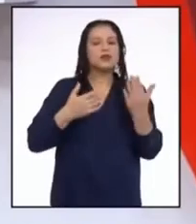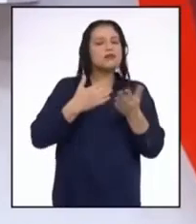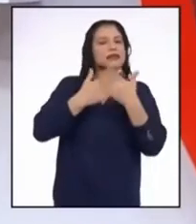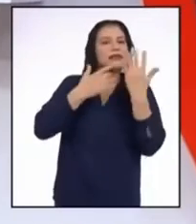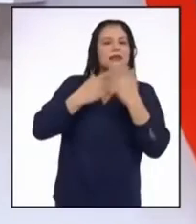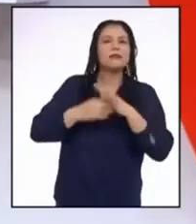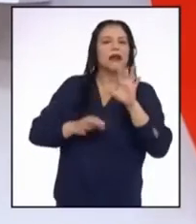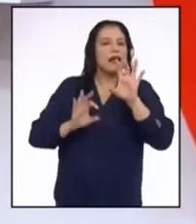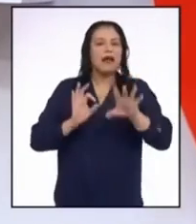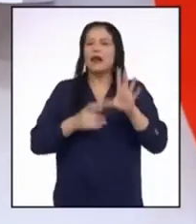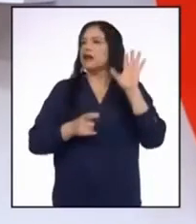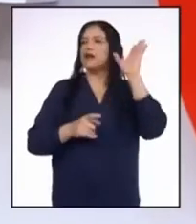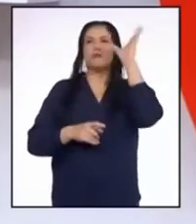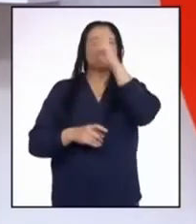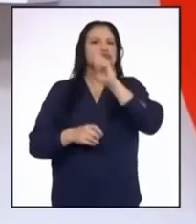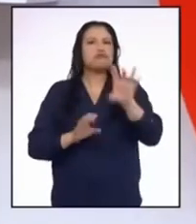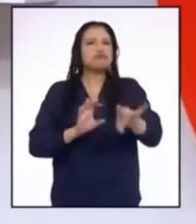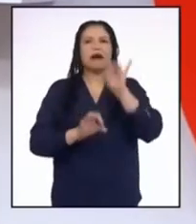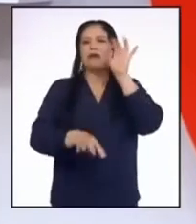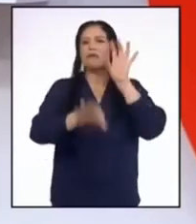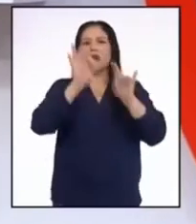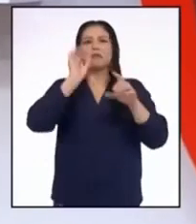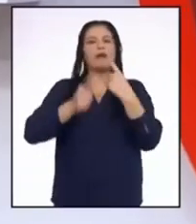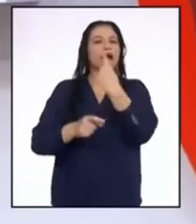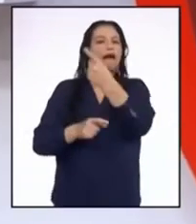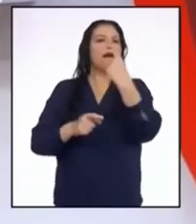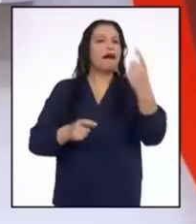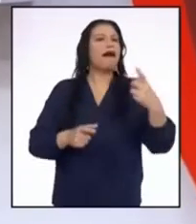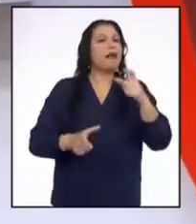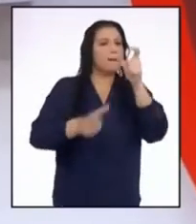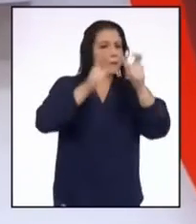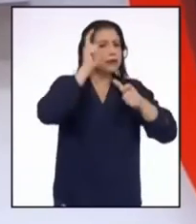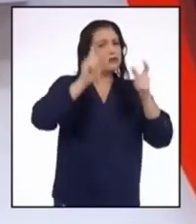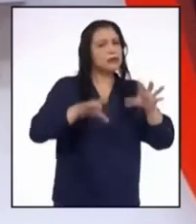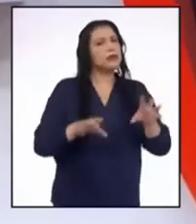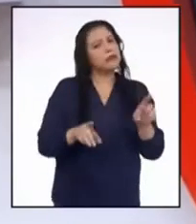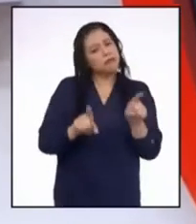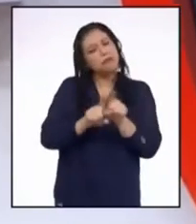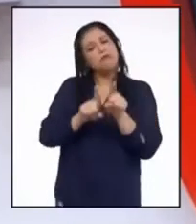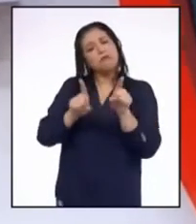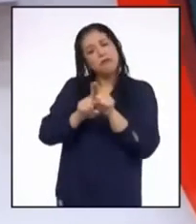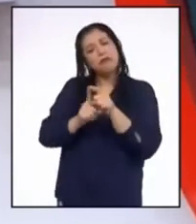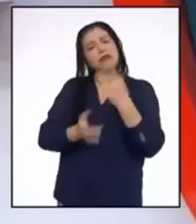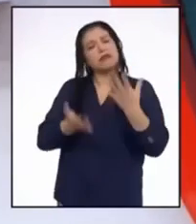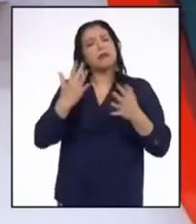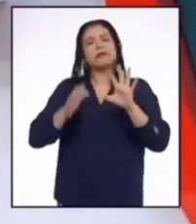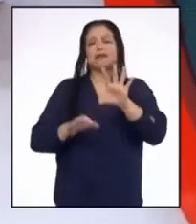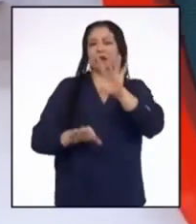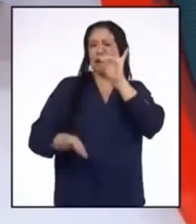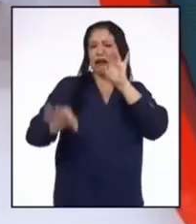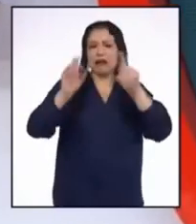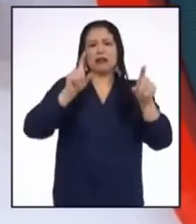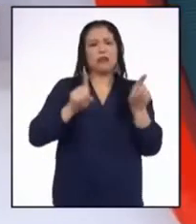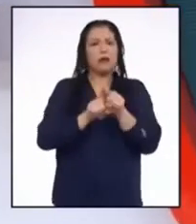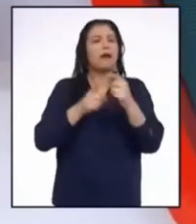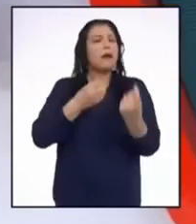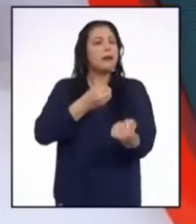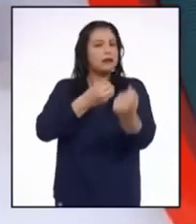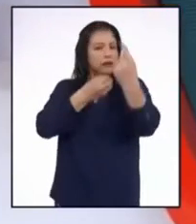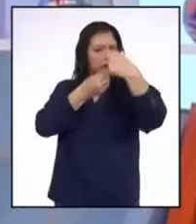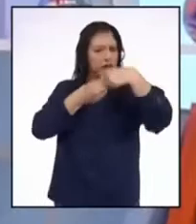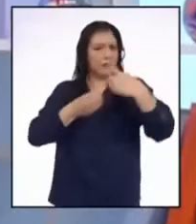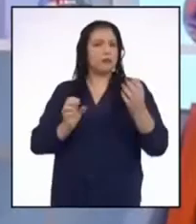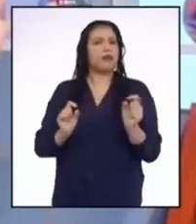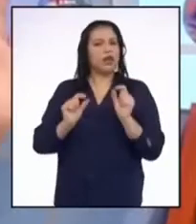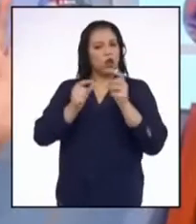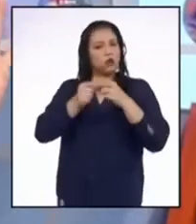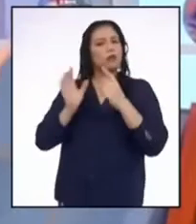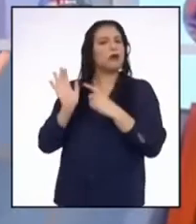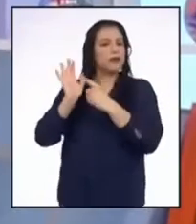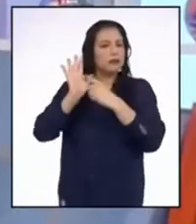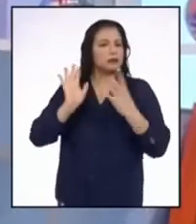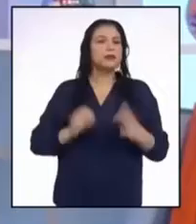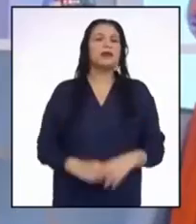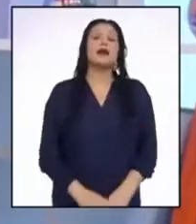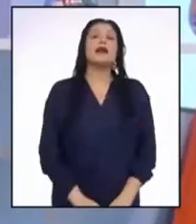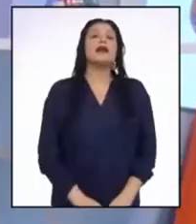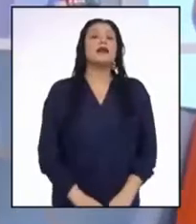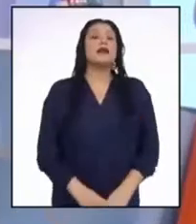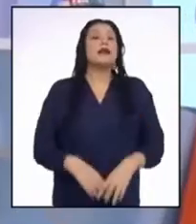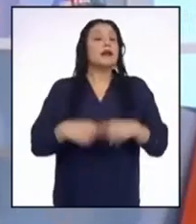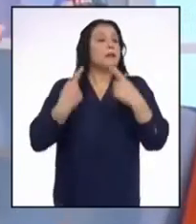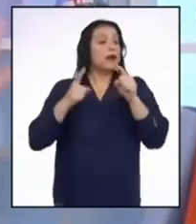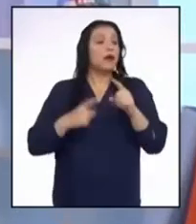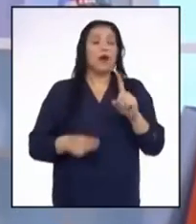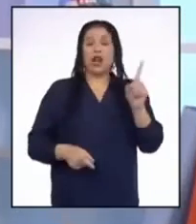la muestra al azar. Cada poblador tiene la misma probabilidad de ser elegido para formar parte de la muestra. En cambio, el muestreo